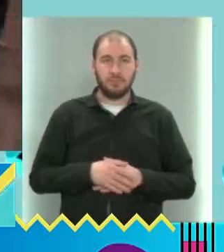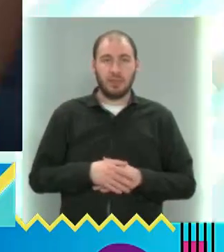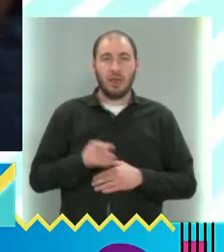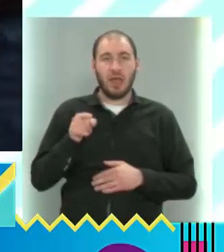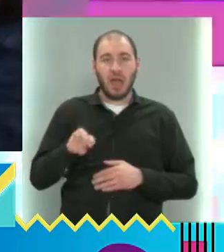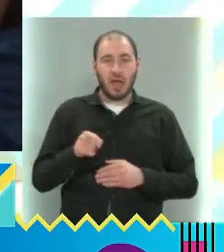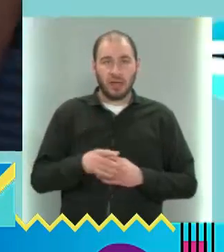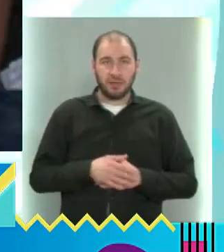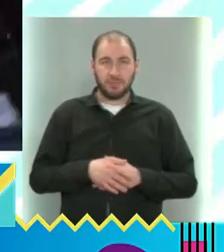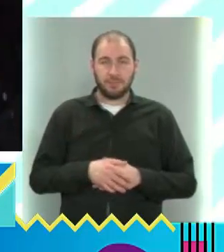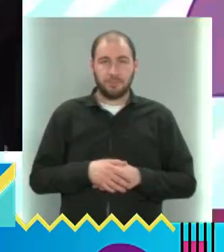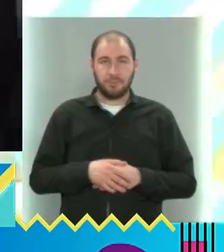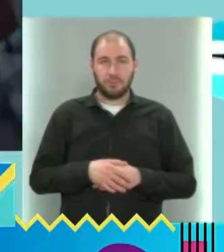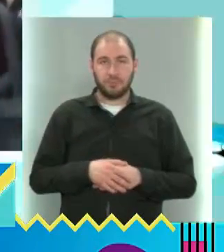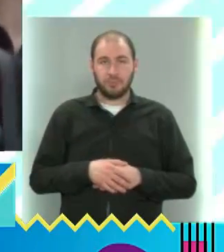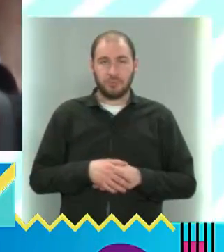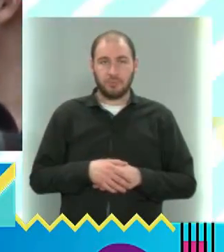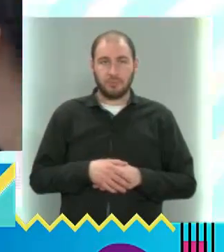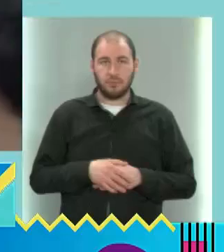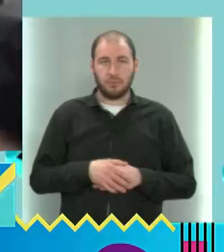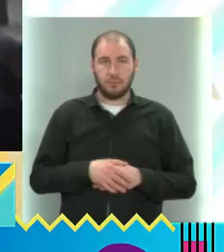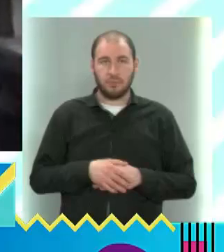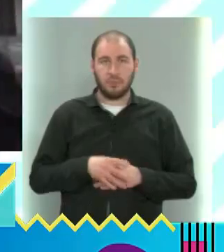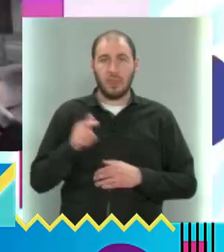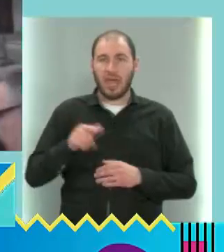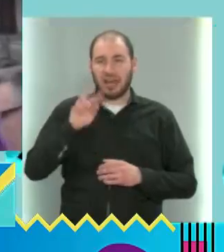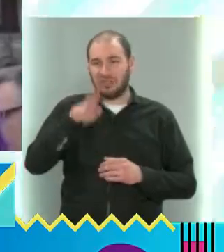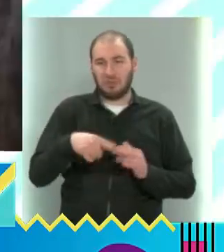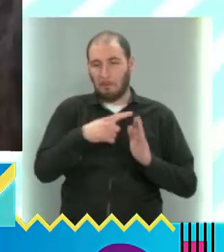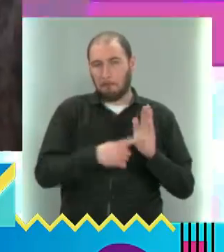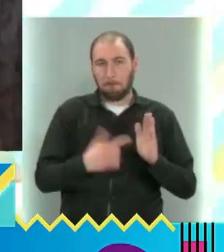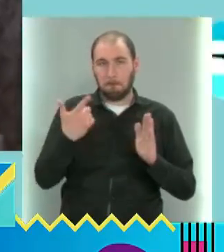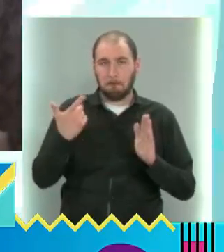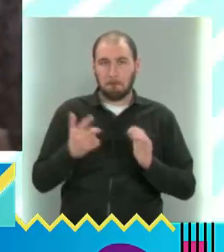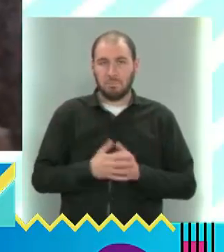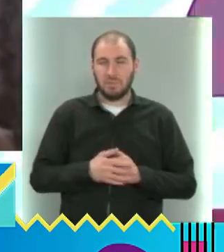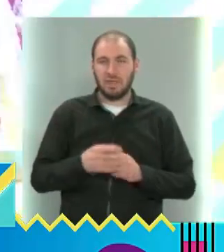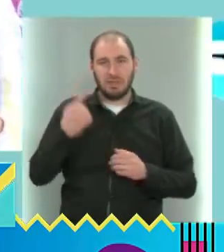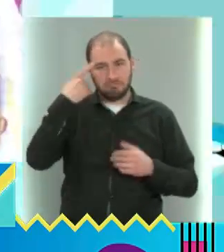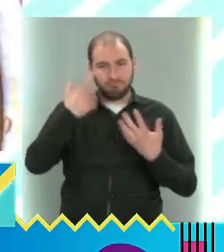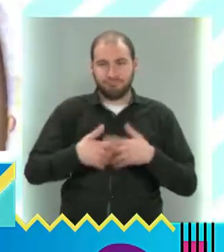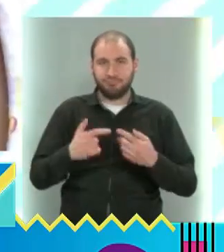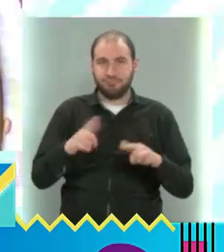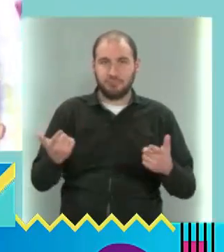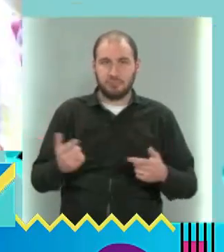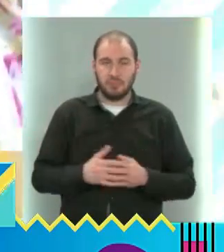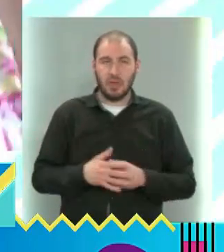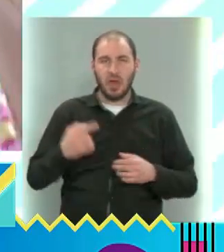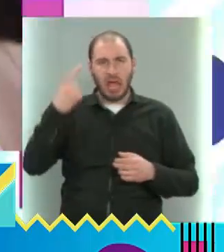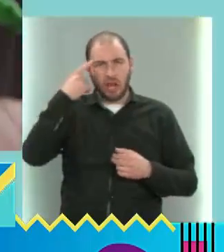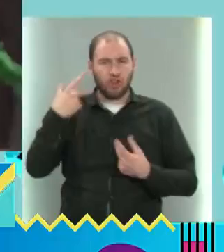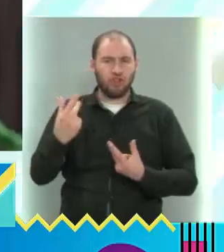ese sentido no hay ninguna razón, no hay nada razonable en eso. La